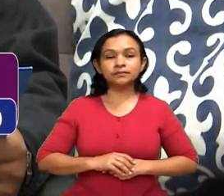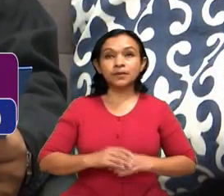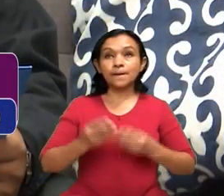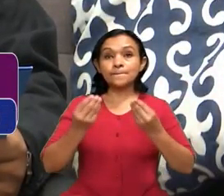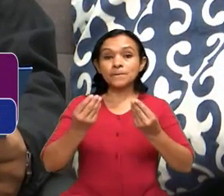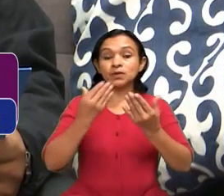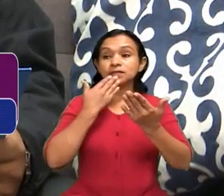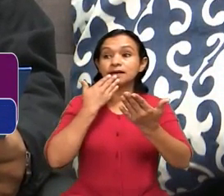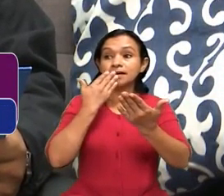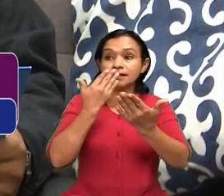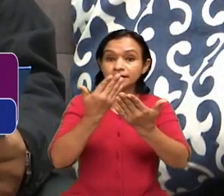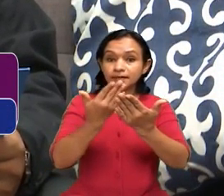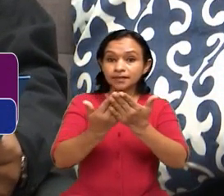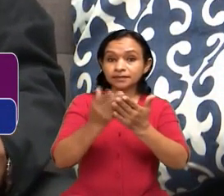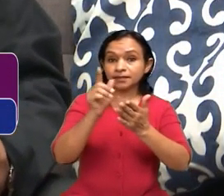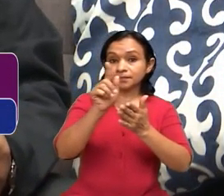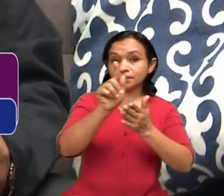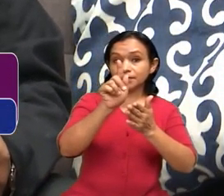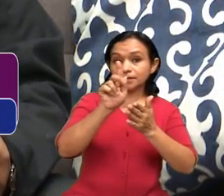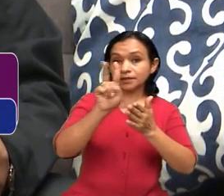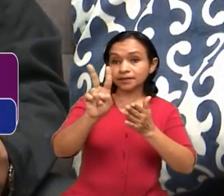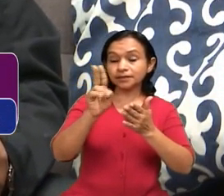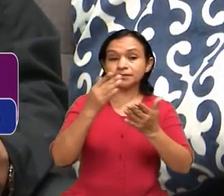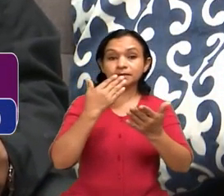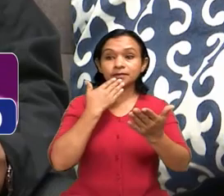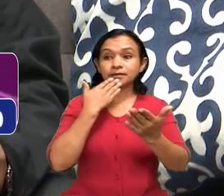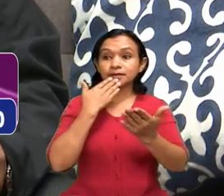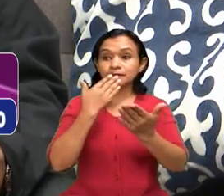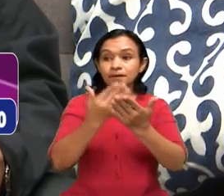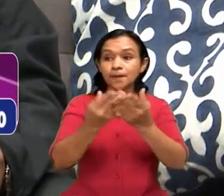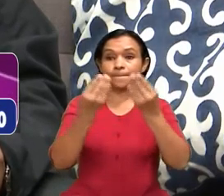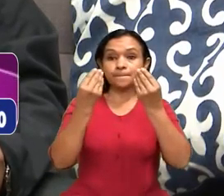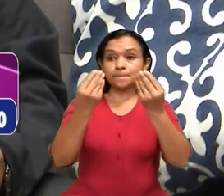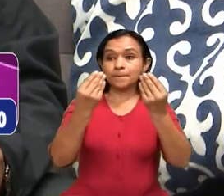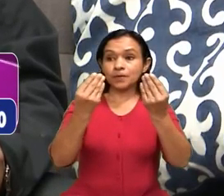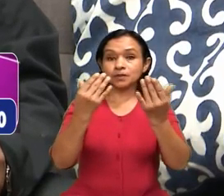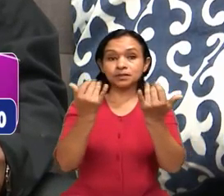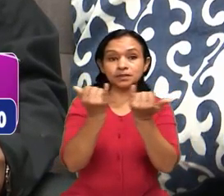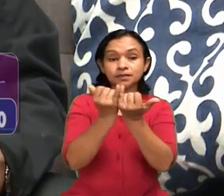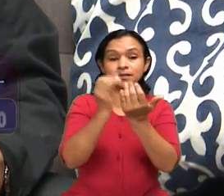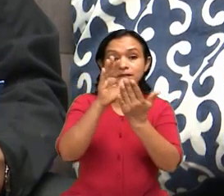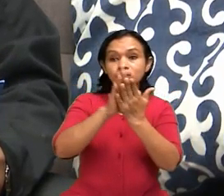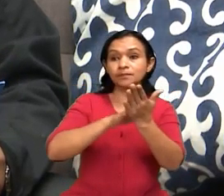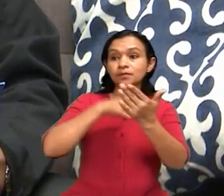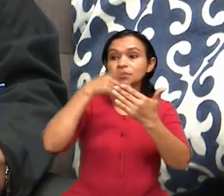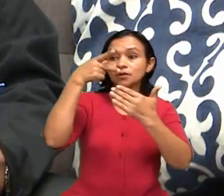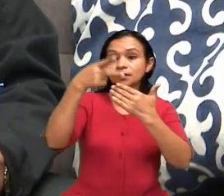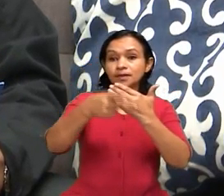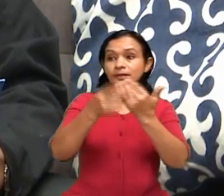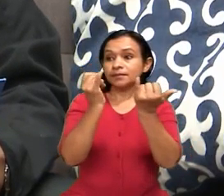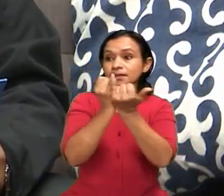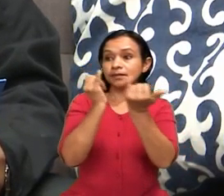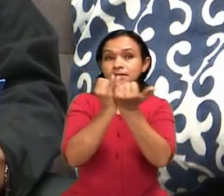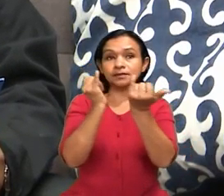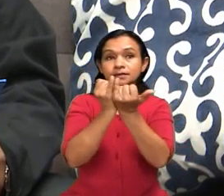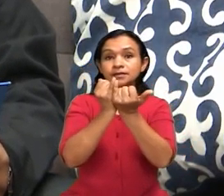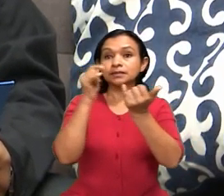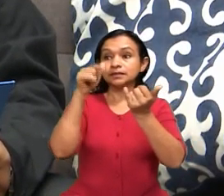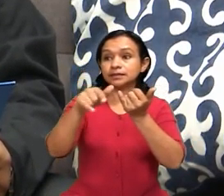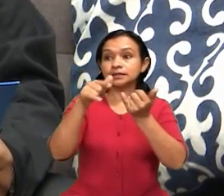Muchas gracias por estar en sintonía del Canal Parlamentario y muchas gracias por acompañarnos en una nueva edición de su programa Desde el Parlamento. En esta